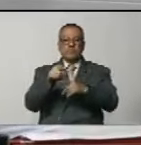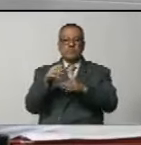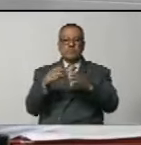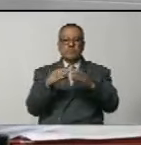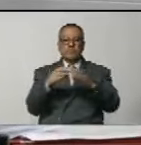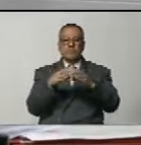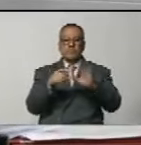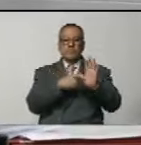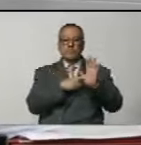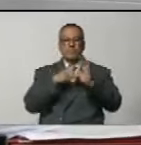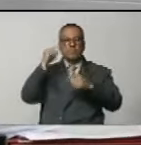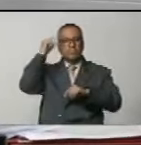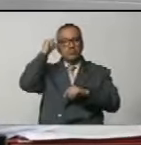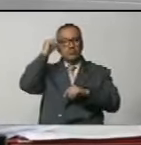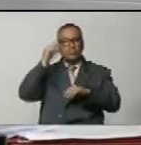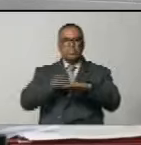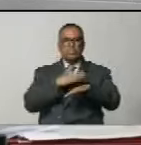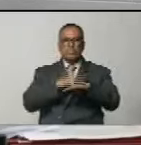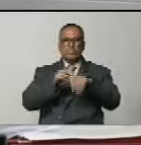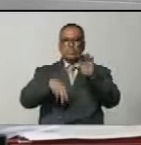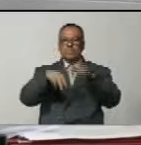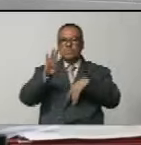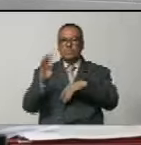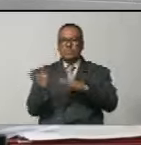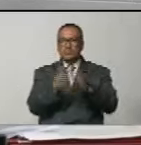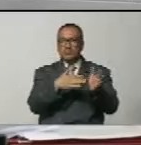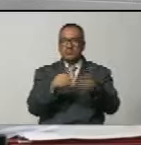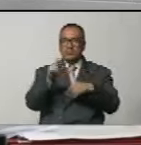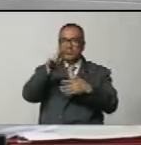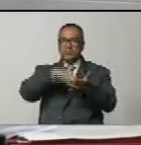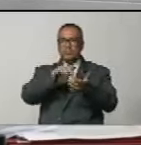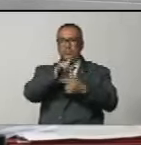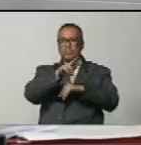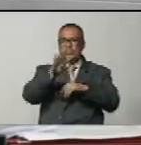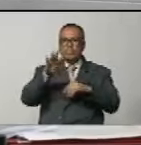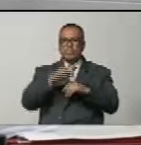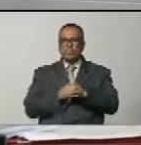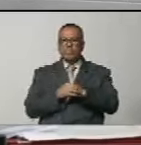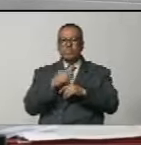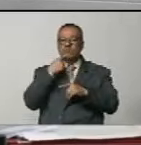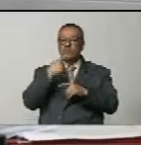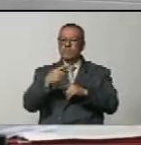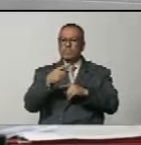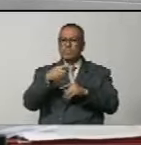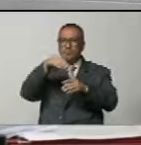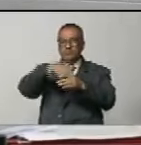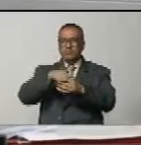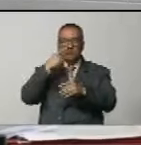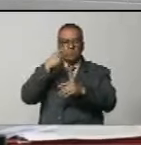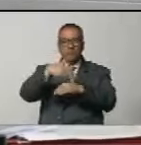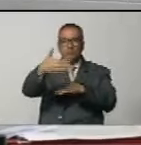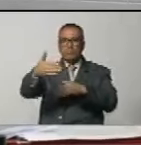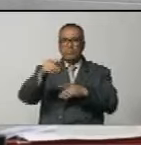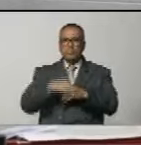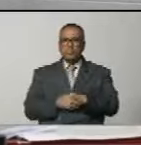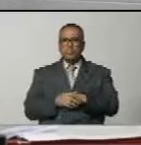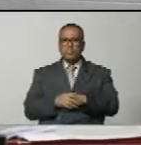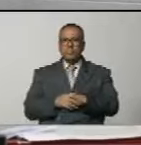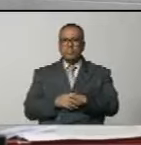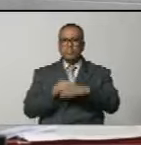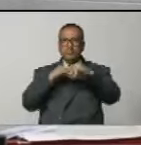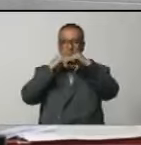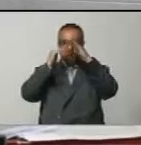sesión ordinaria del día jueves 14 de marzo de 2024, sirvense a manifestarlo con la señal de costumbres después de haber